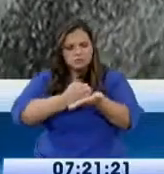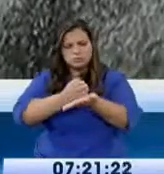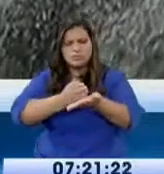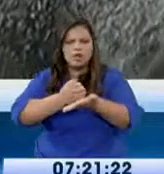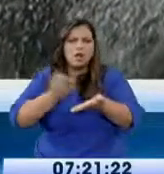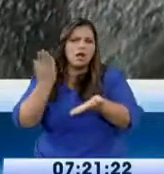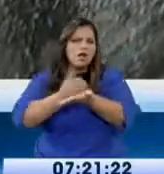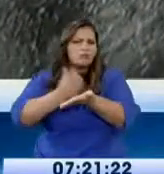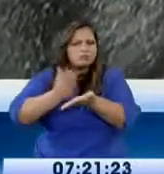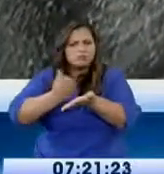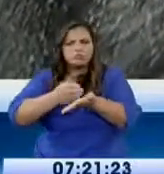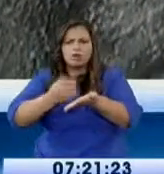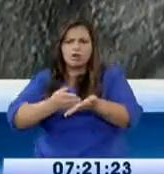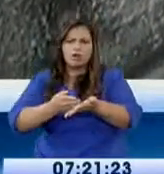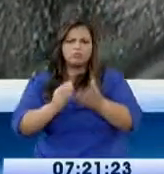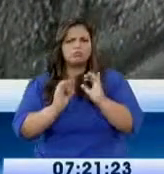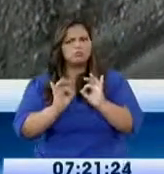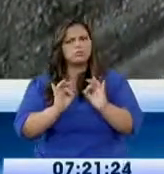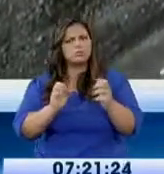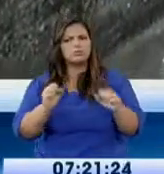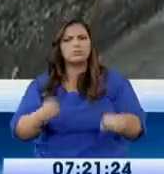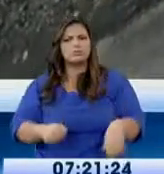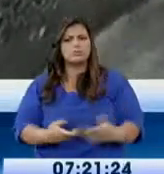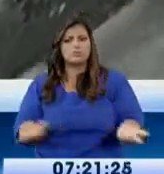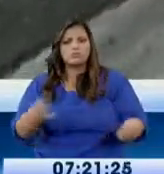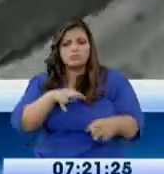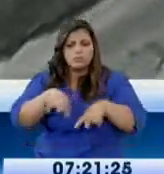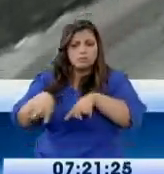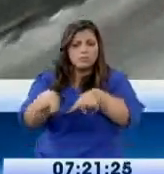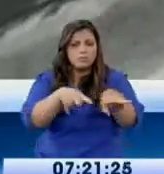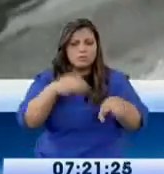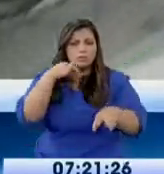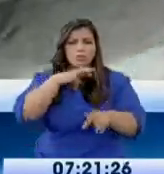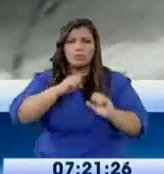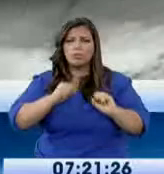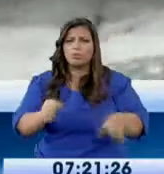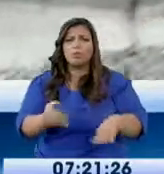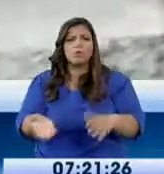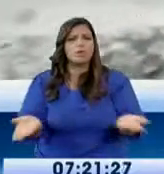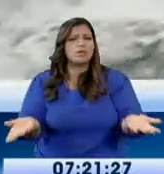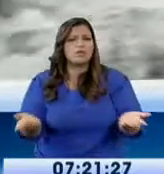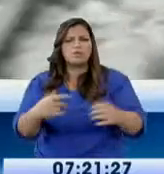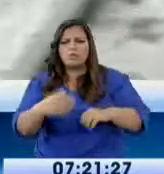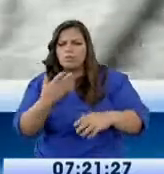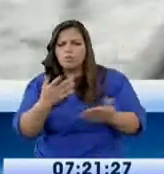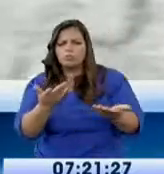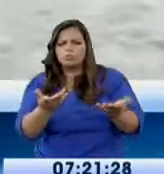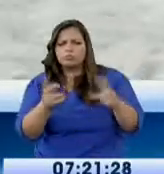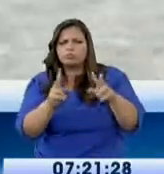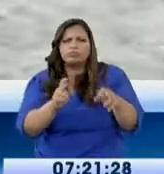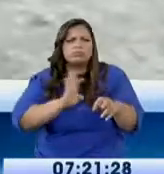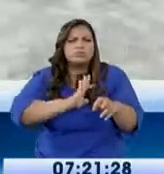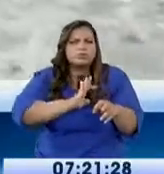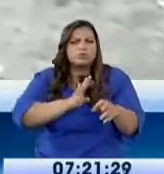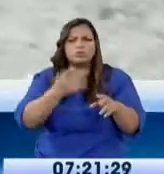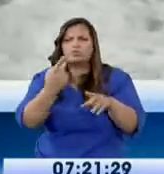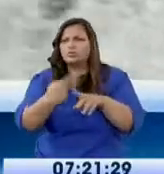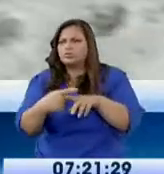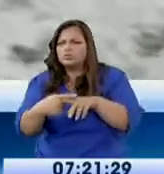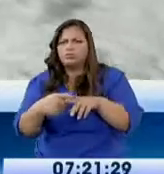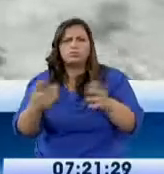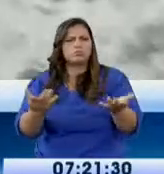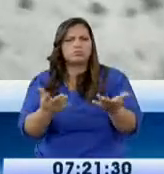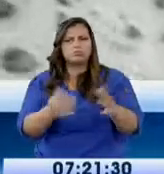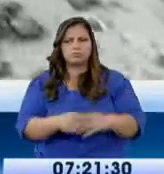con las condiciones sanitarias ni condiciones técnicas de un camal oficial o autorizado. Se ve gran cantidad de estiércol de la